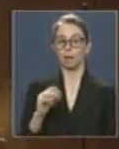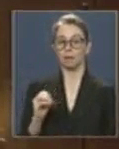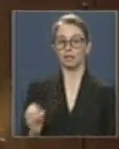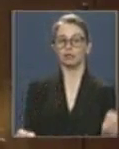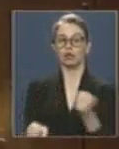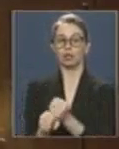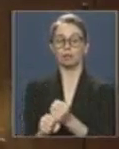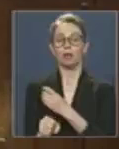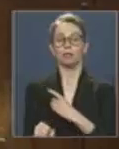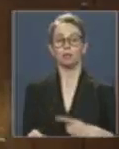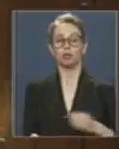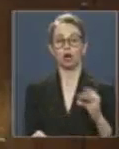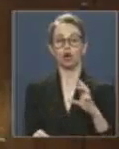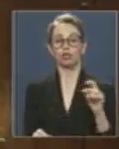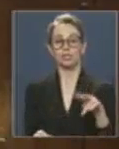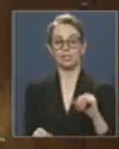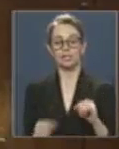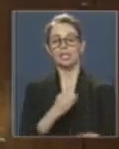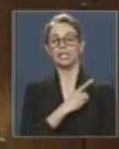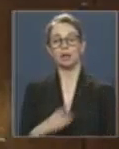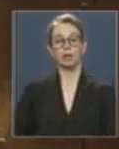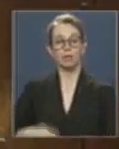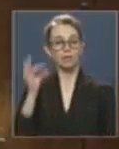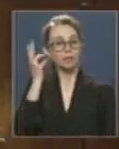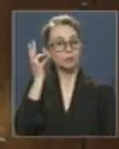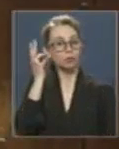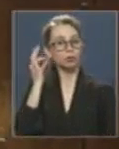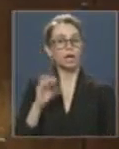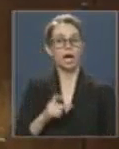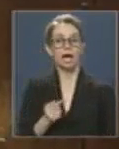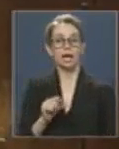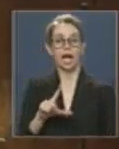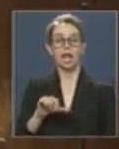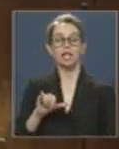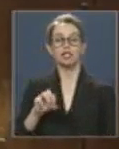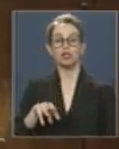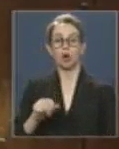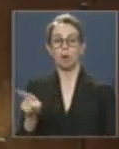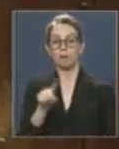reemplazo de la diputada Maite Orsini y la diputada doña Gael Jomans.